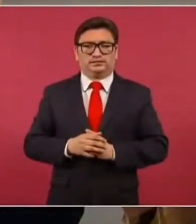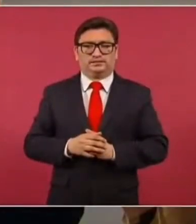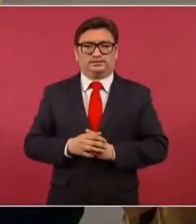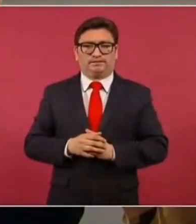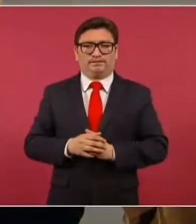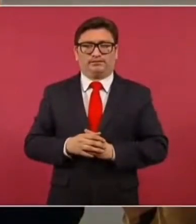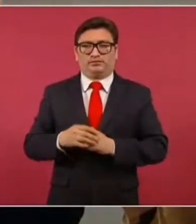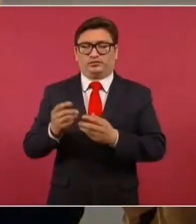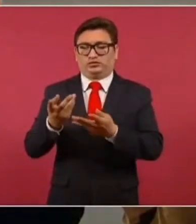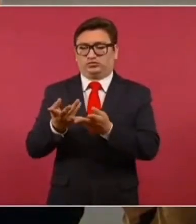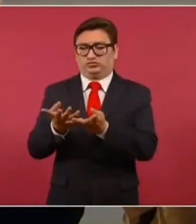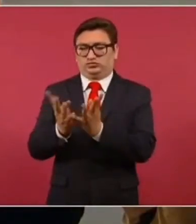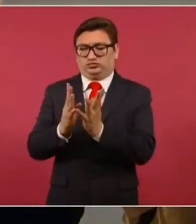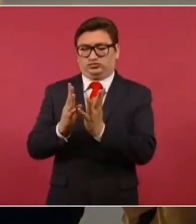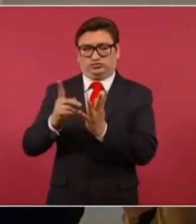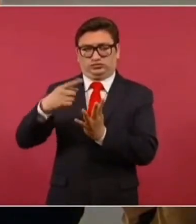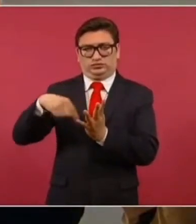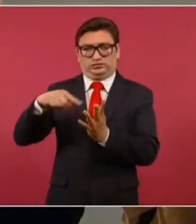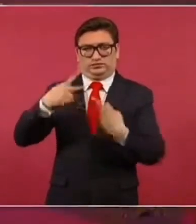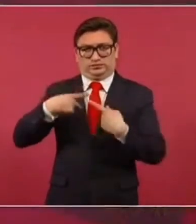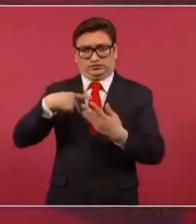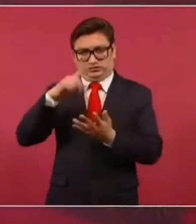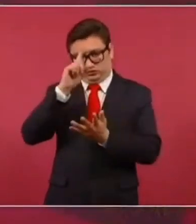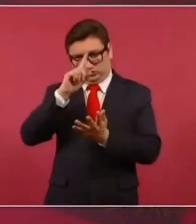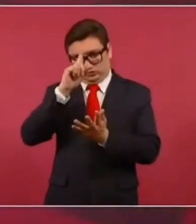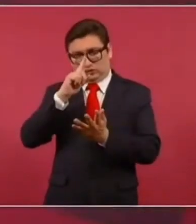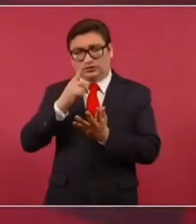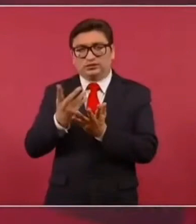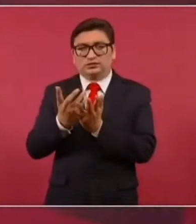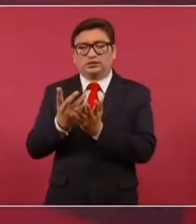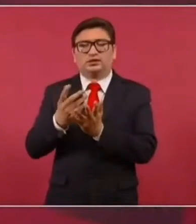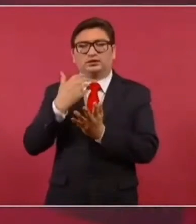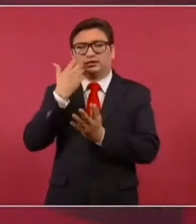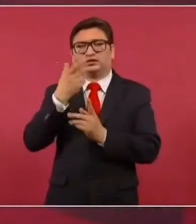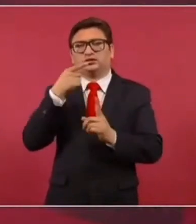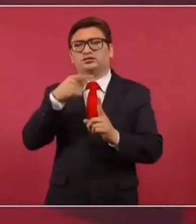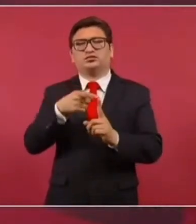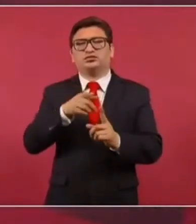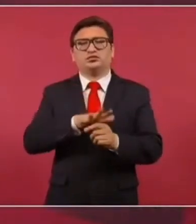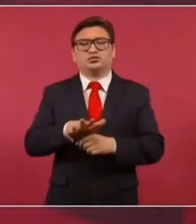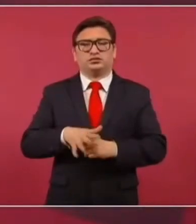Un consejo para buscar